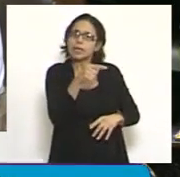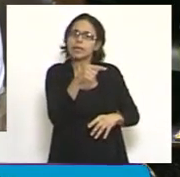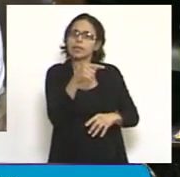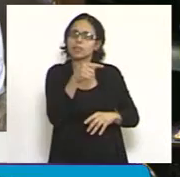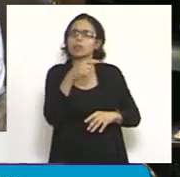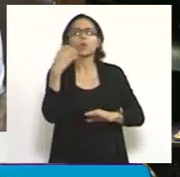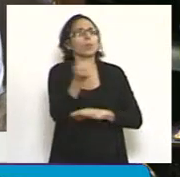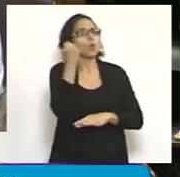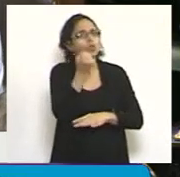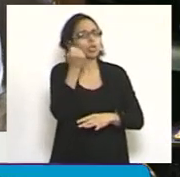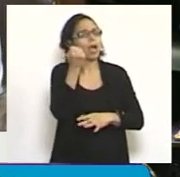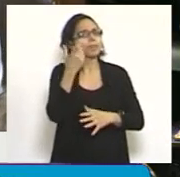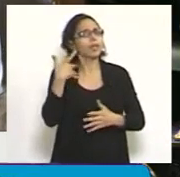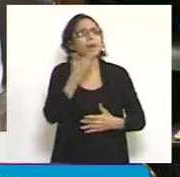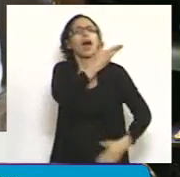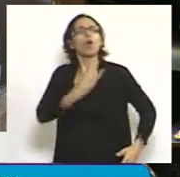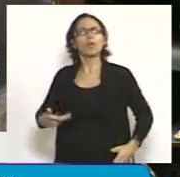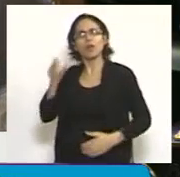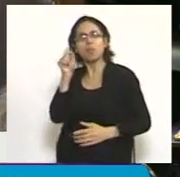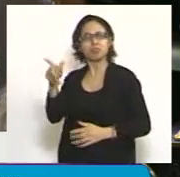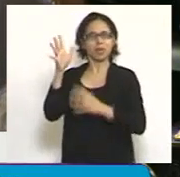importancia para el gobierno del doctor Alfonsín.